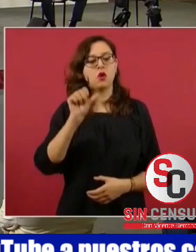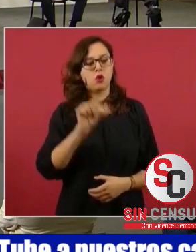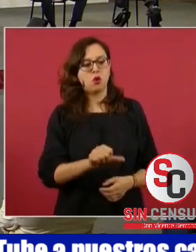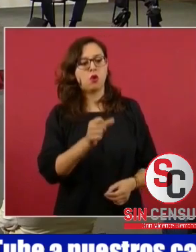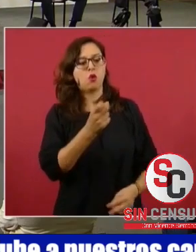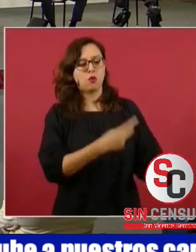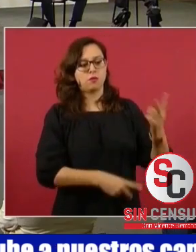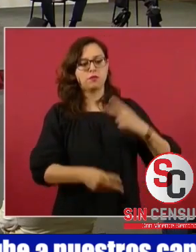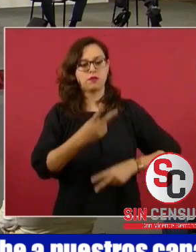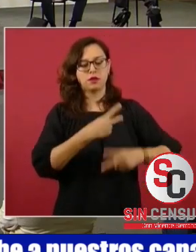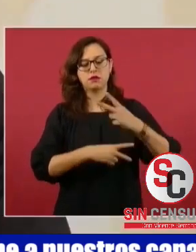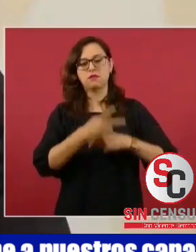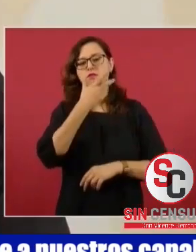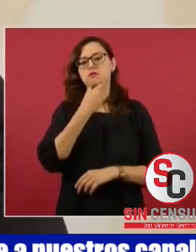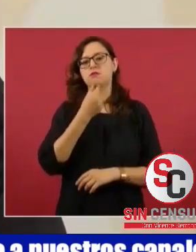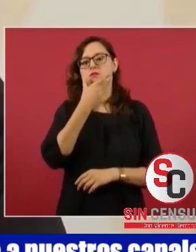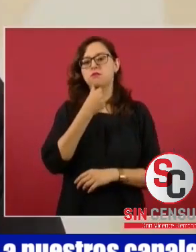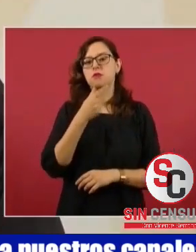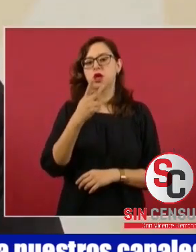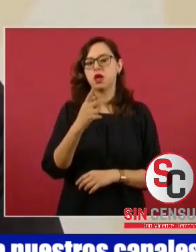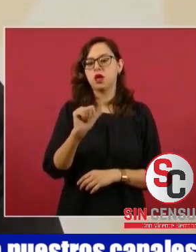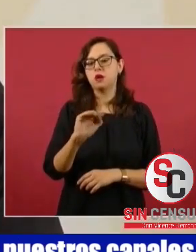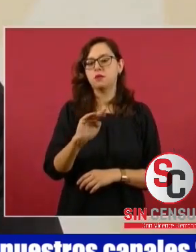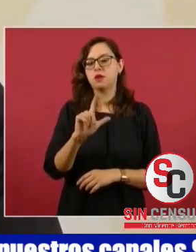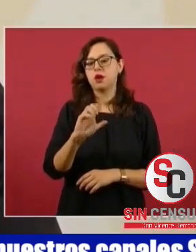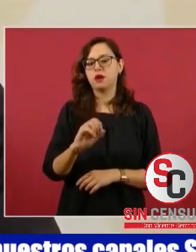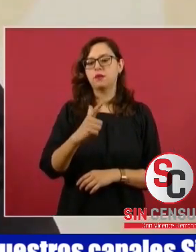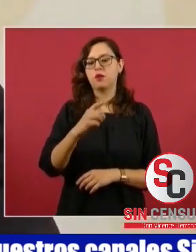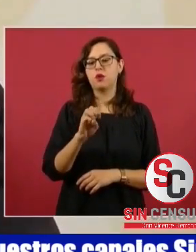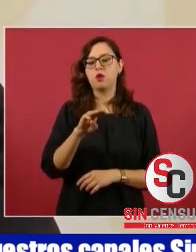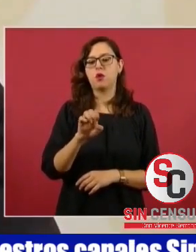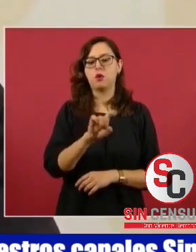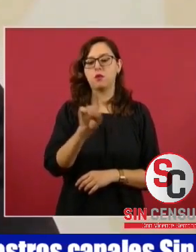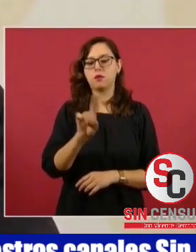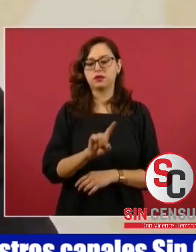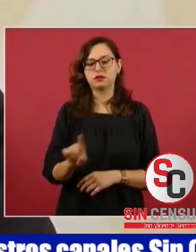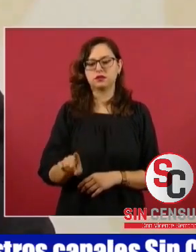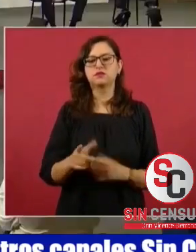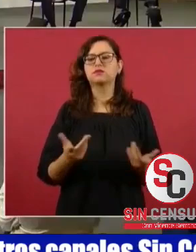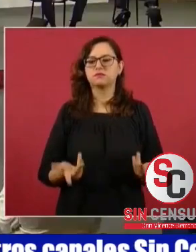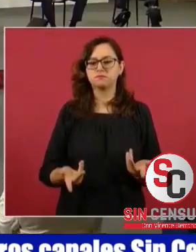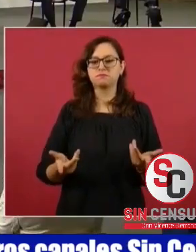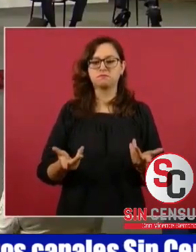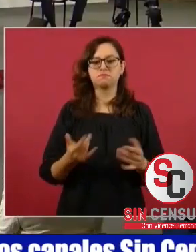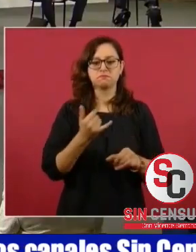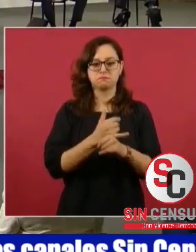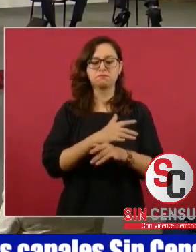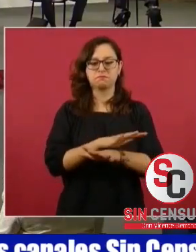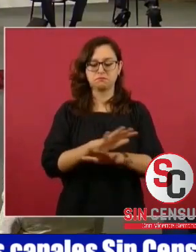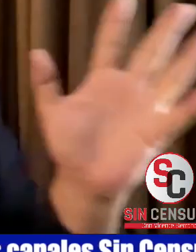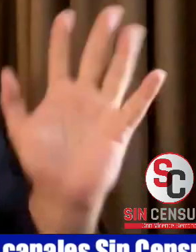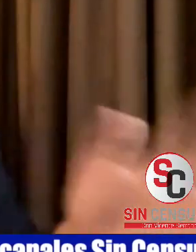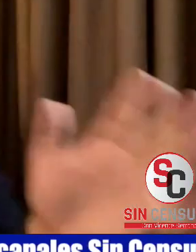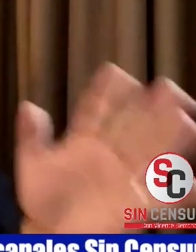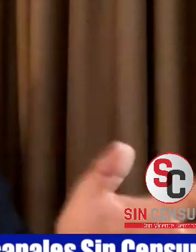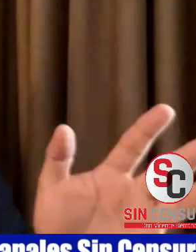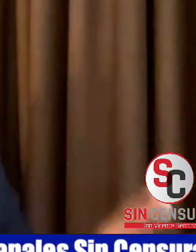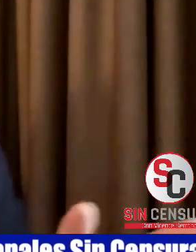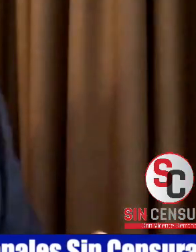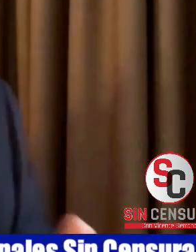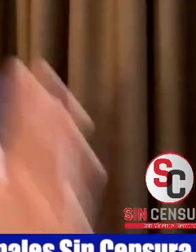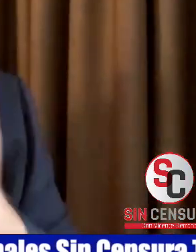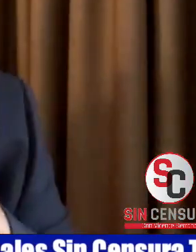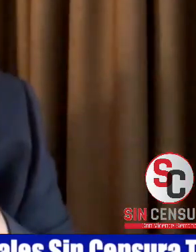aquí Pablo Gómez, que nos va a informar cómo se acordó. Entonces vamos. Bueno, eso fue lo que